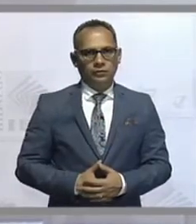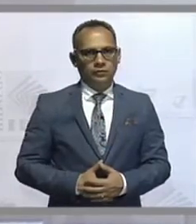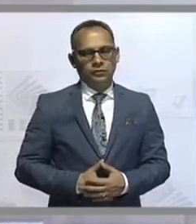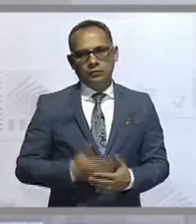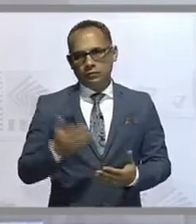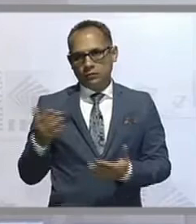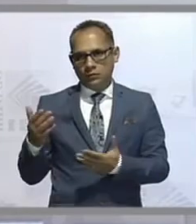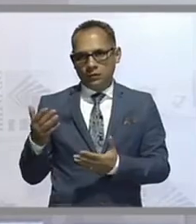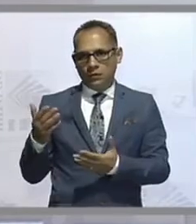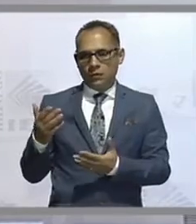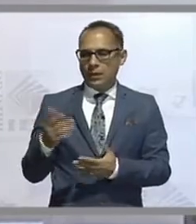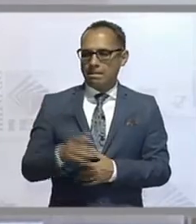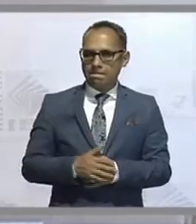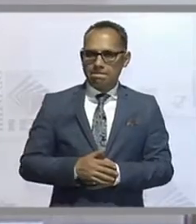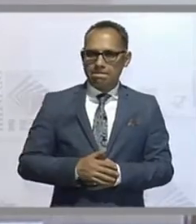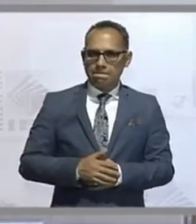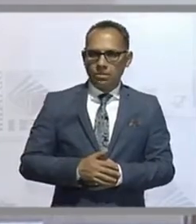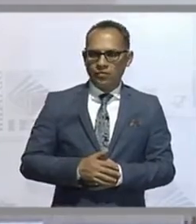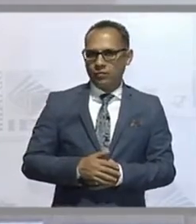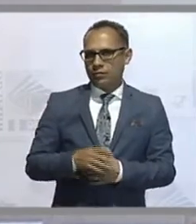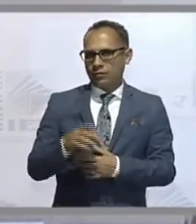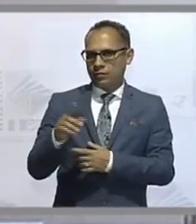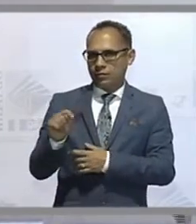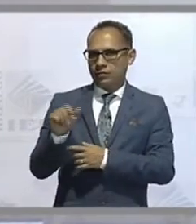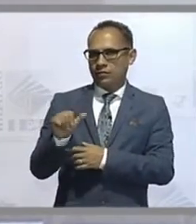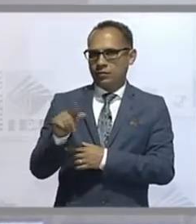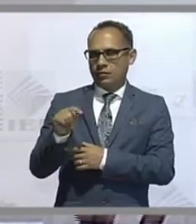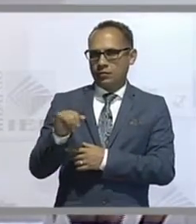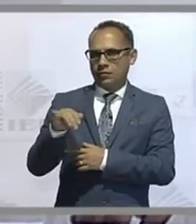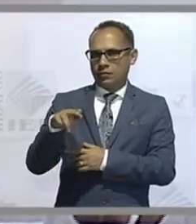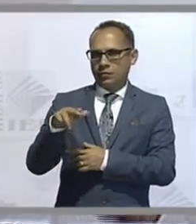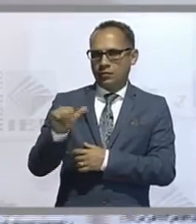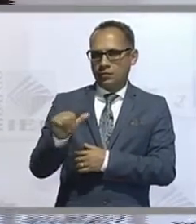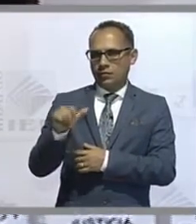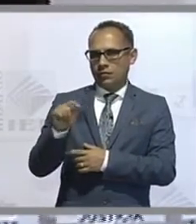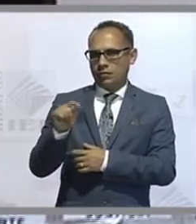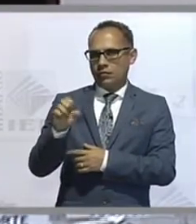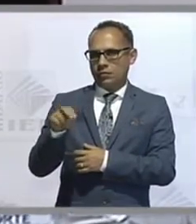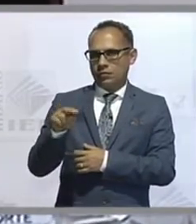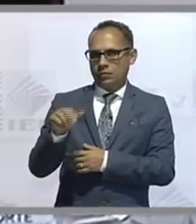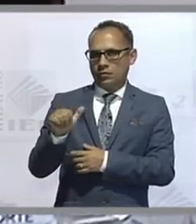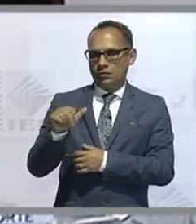candidata del partido morena tatiana tonantzin ángeles moreno